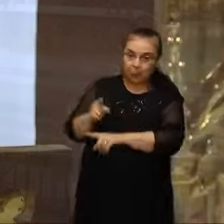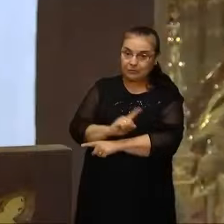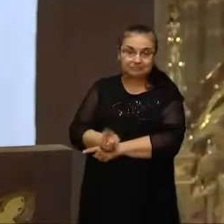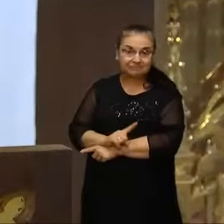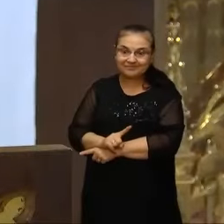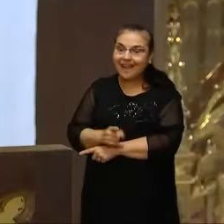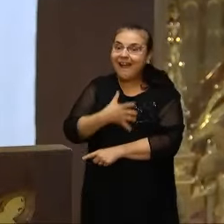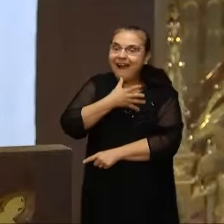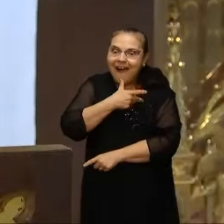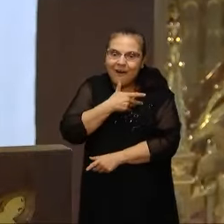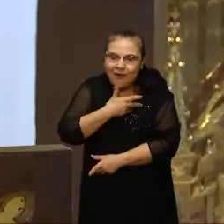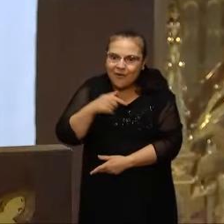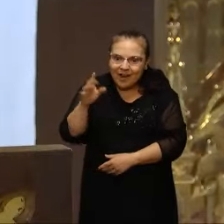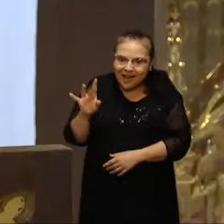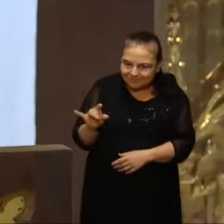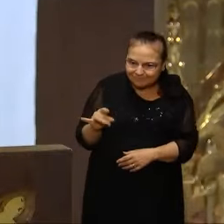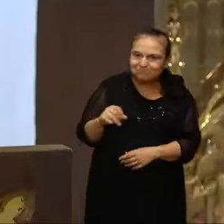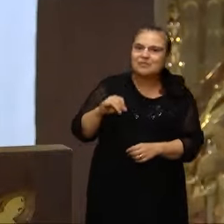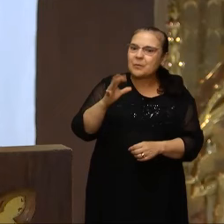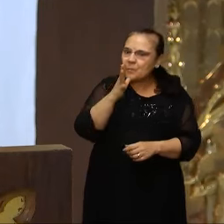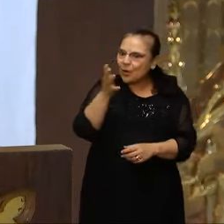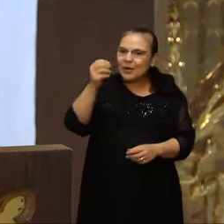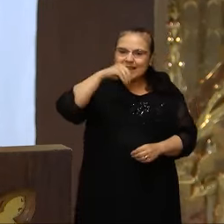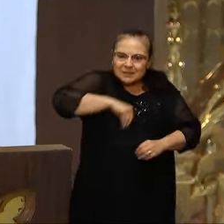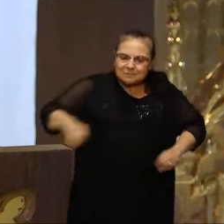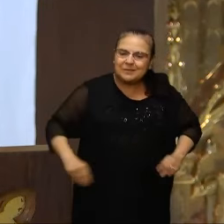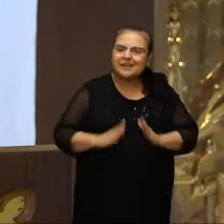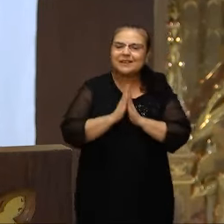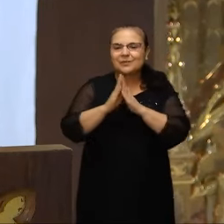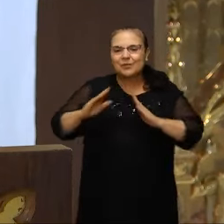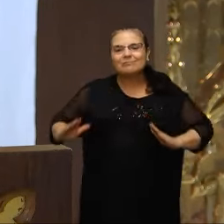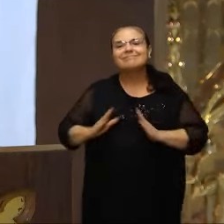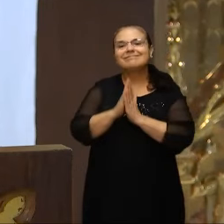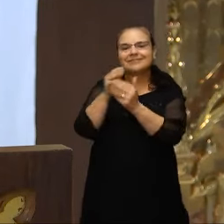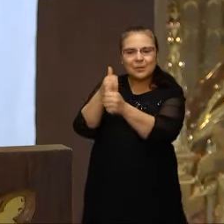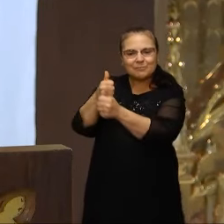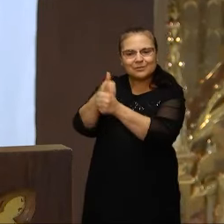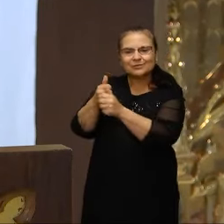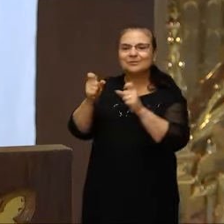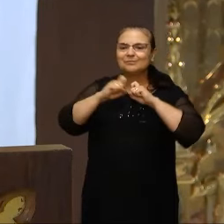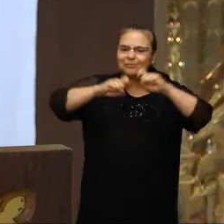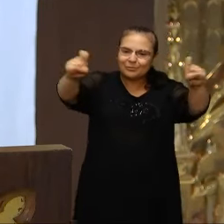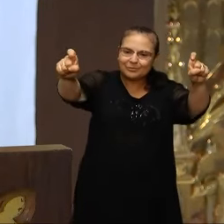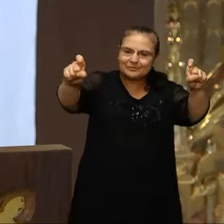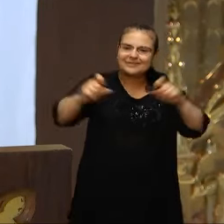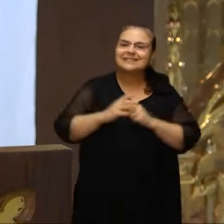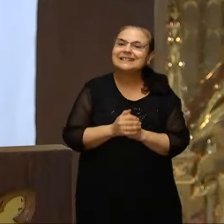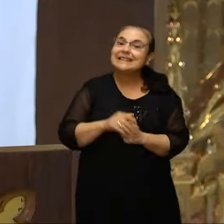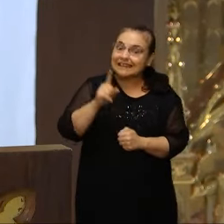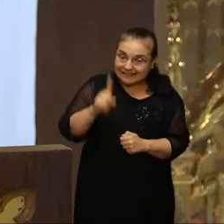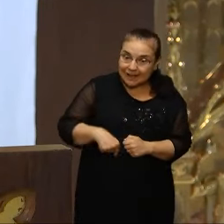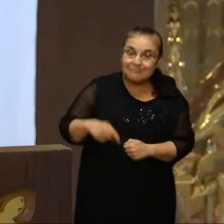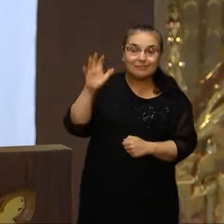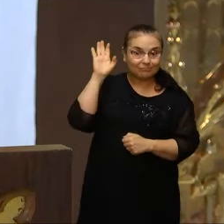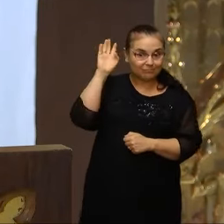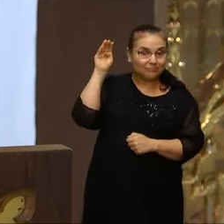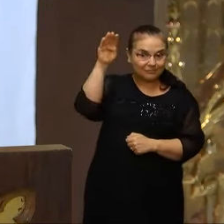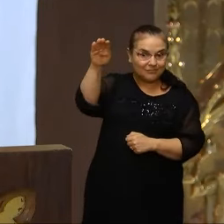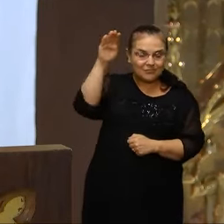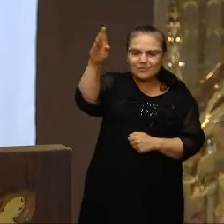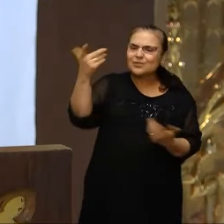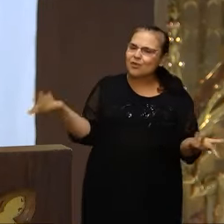sido revelado ahora por el Espíritu a sus santos apóstoles y profetas, que también los gentiles